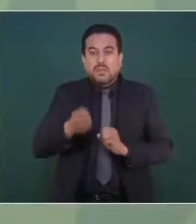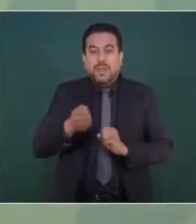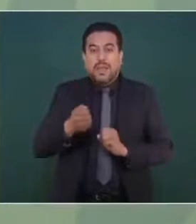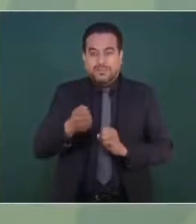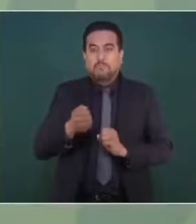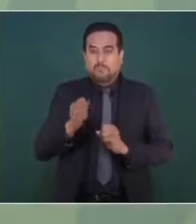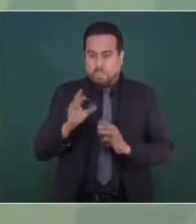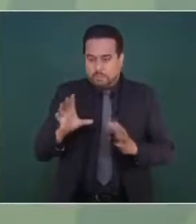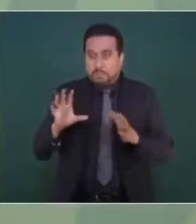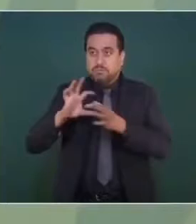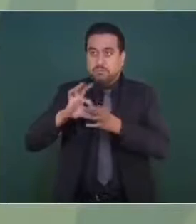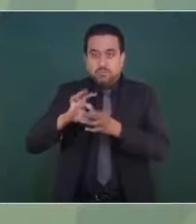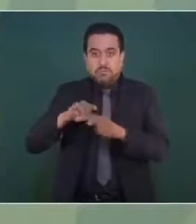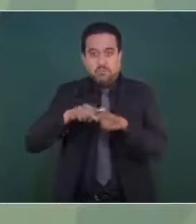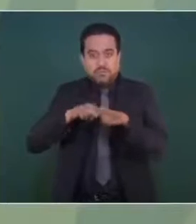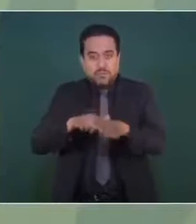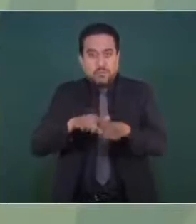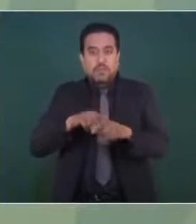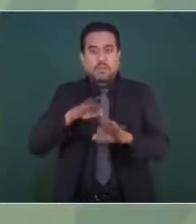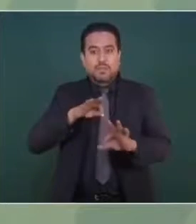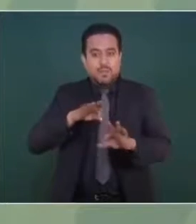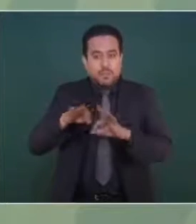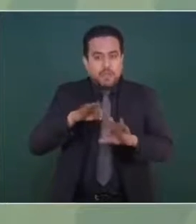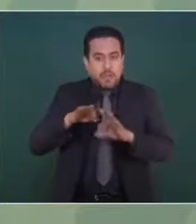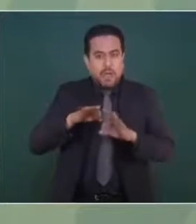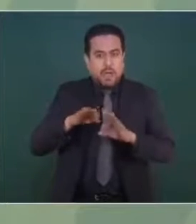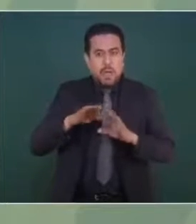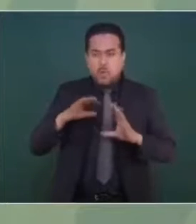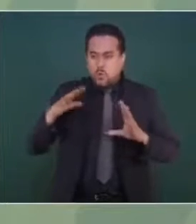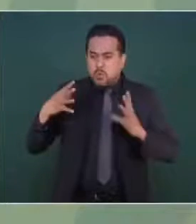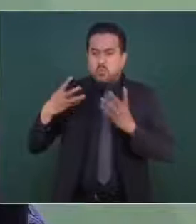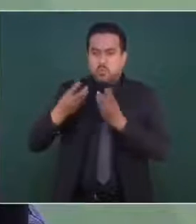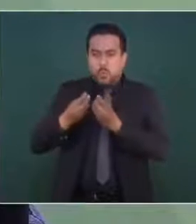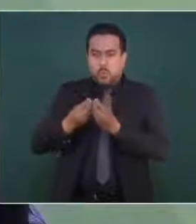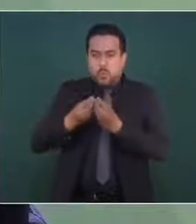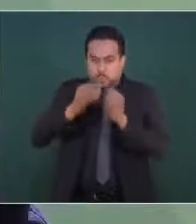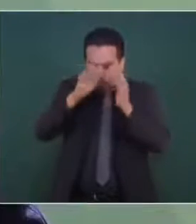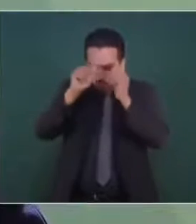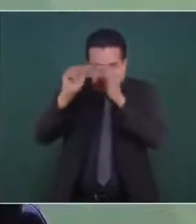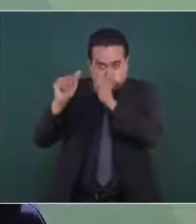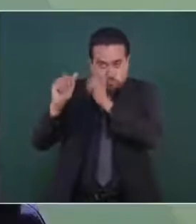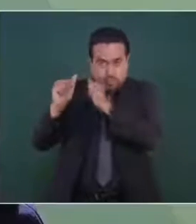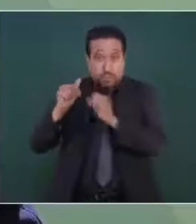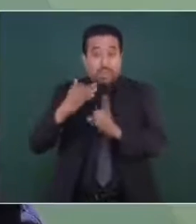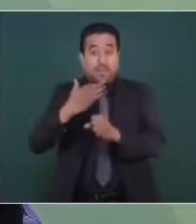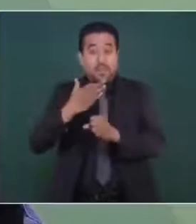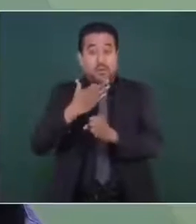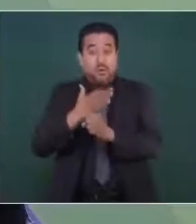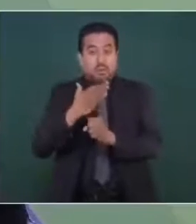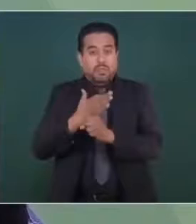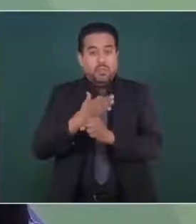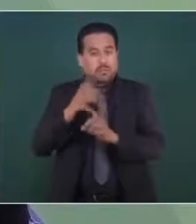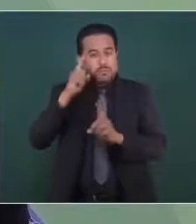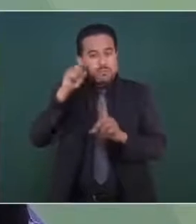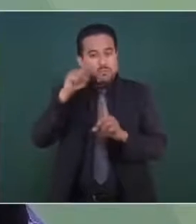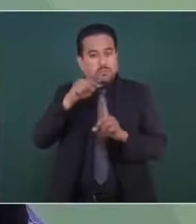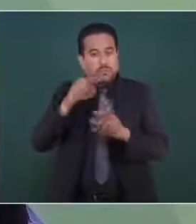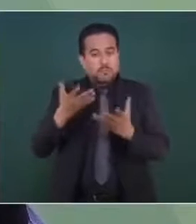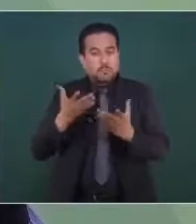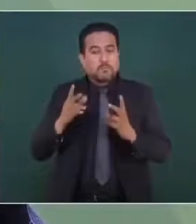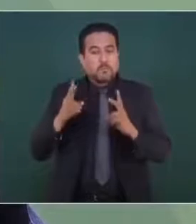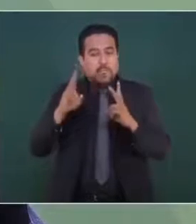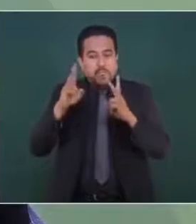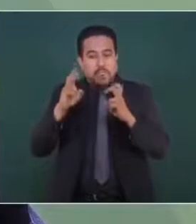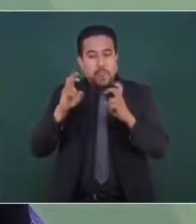juntos de manera coordinada en este tema que